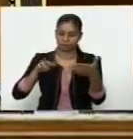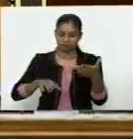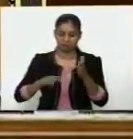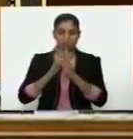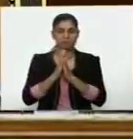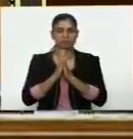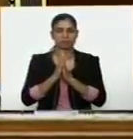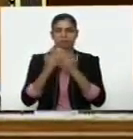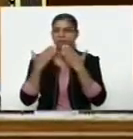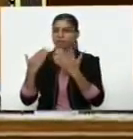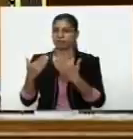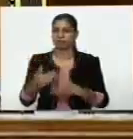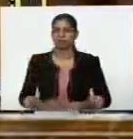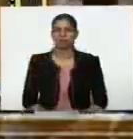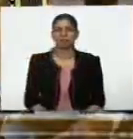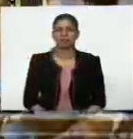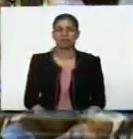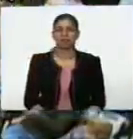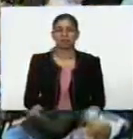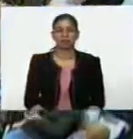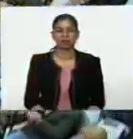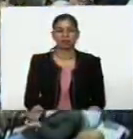gracias.